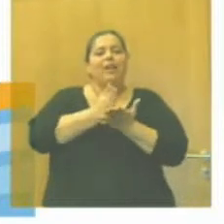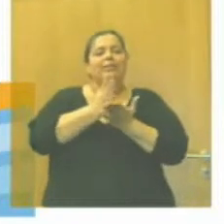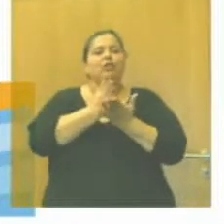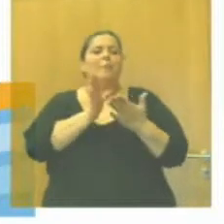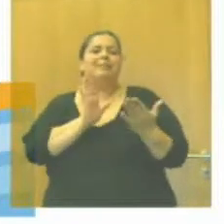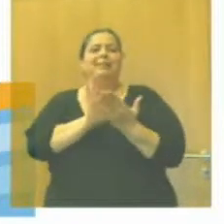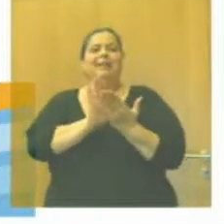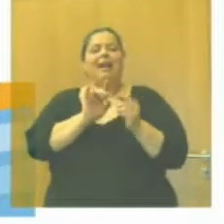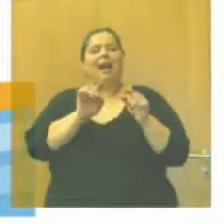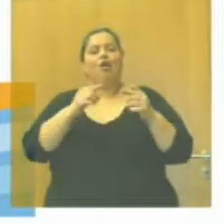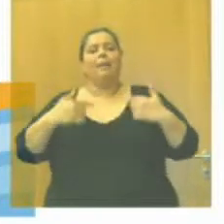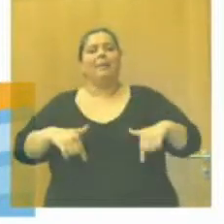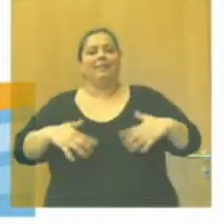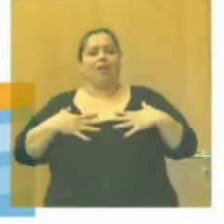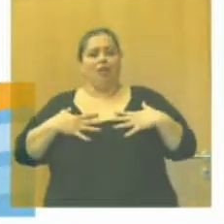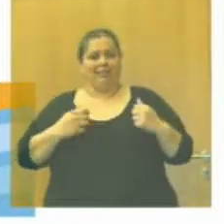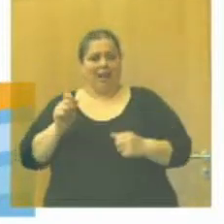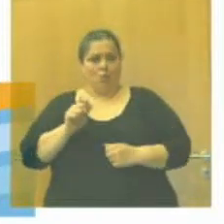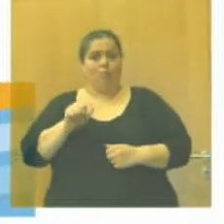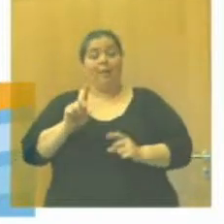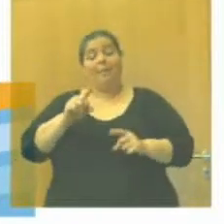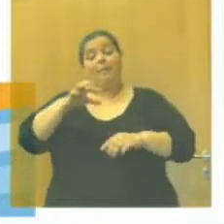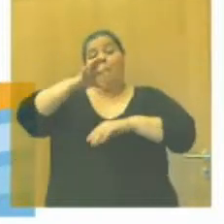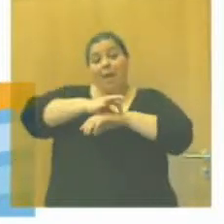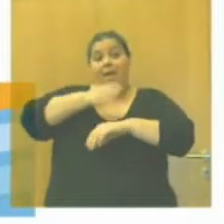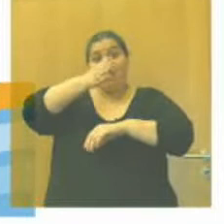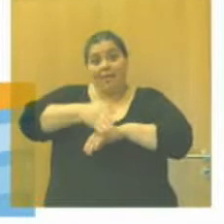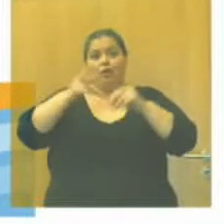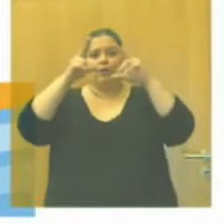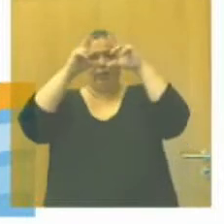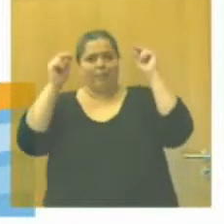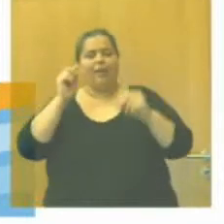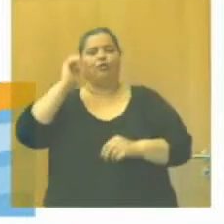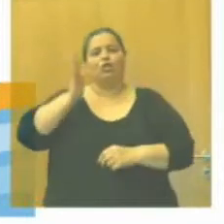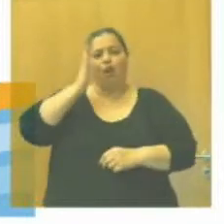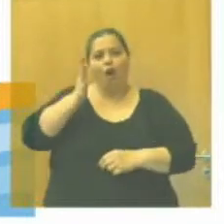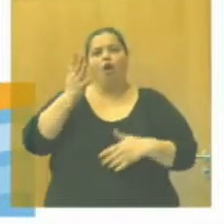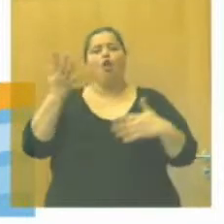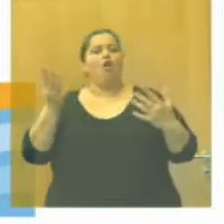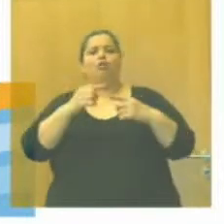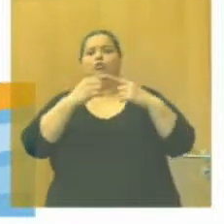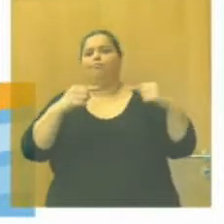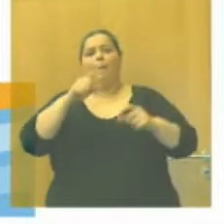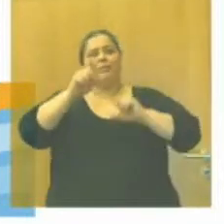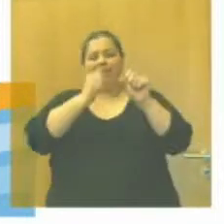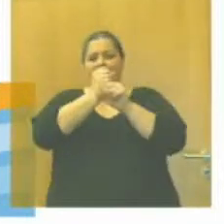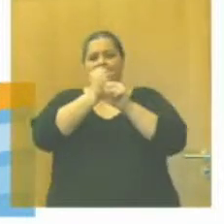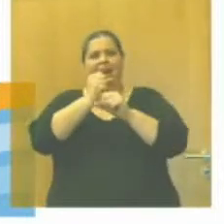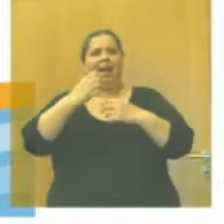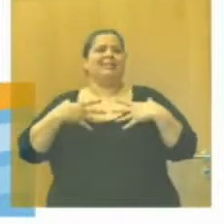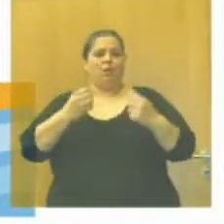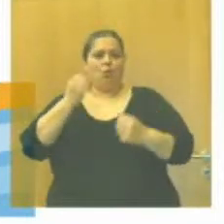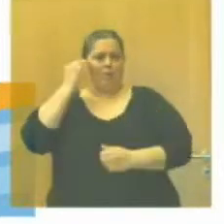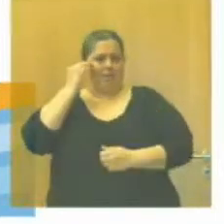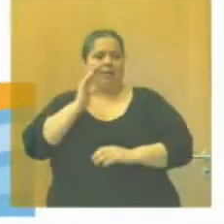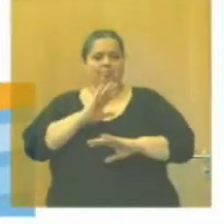el Ministerio de Salud, entonces fueron médicos, enfermeros, psicólogos, oficiales de salud mental y dos personas que llevan todo el